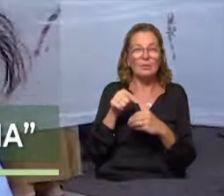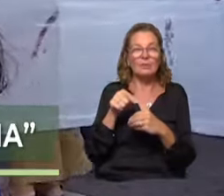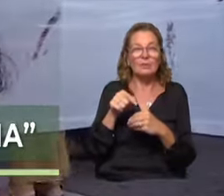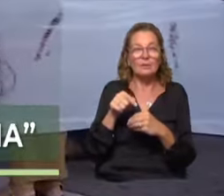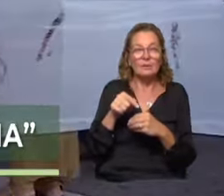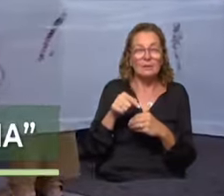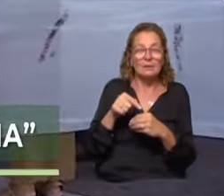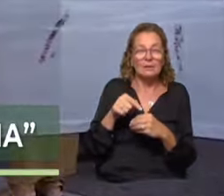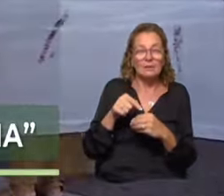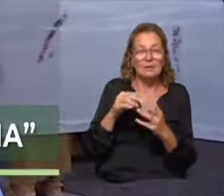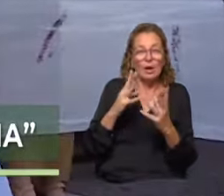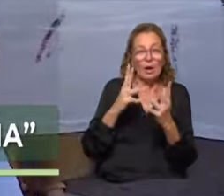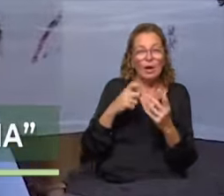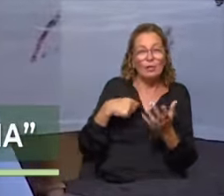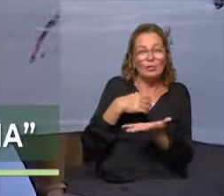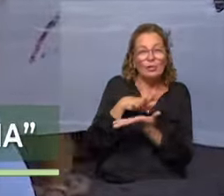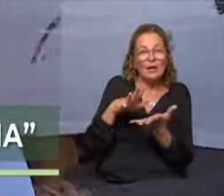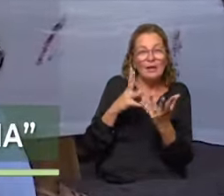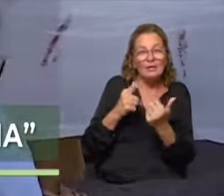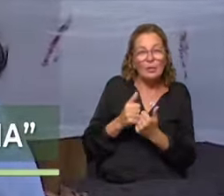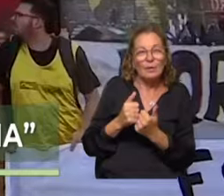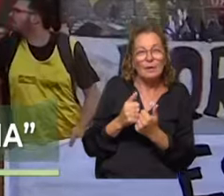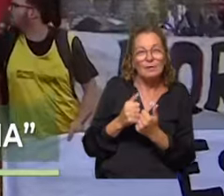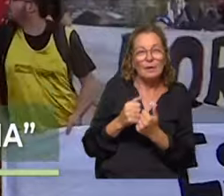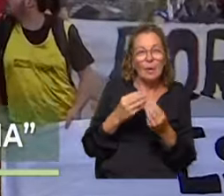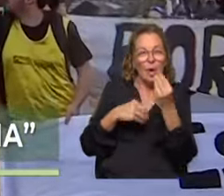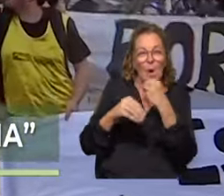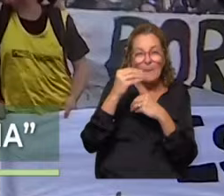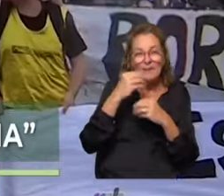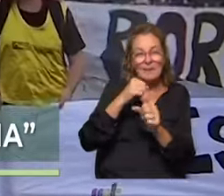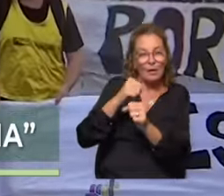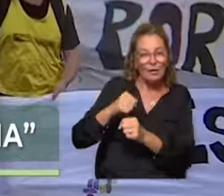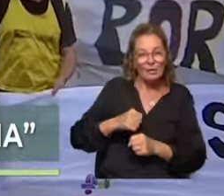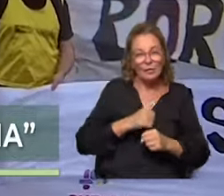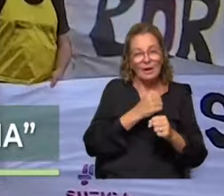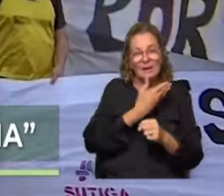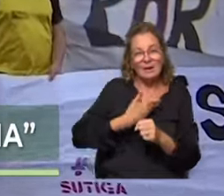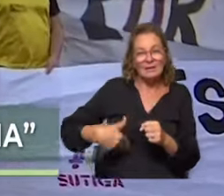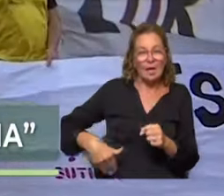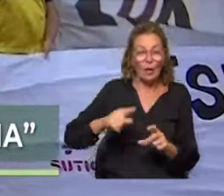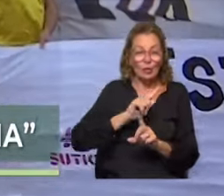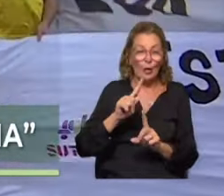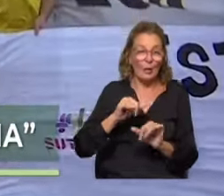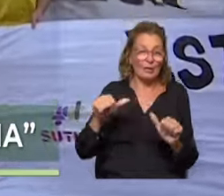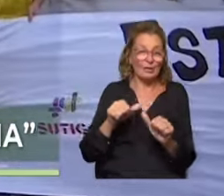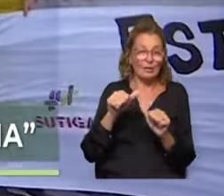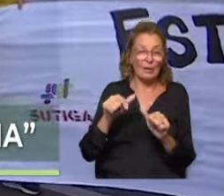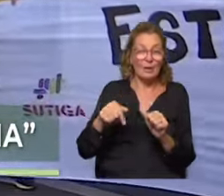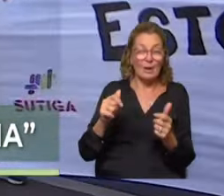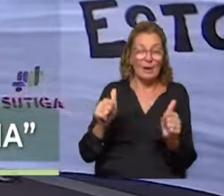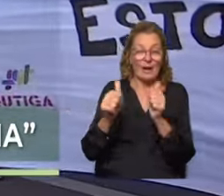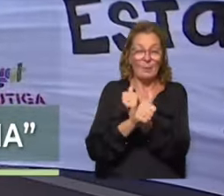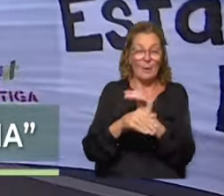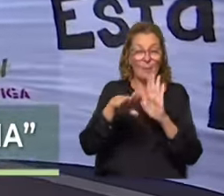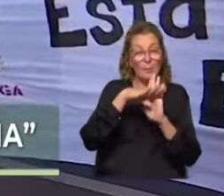la sociedad civil organizada tuvo que manejar todo el tema alimentario con las ollas porque el Estado no fue capaz de hacerlo y después lo sustituyó por un